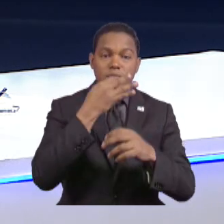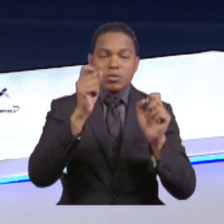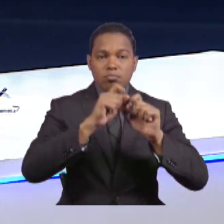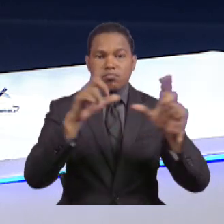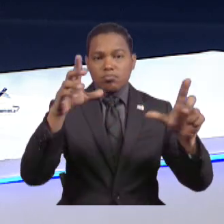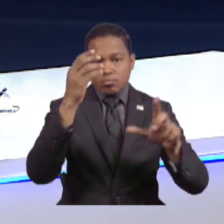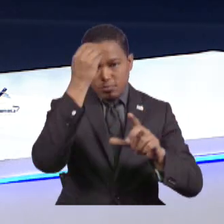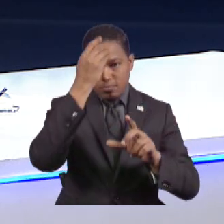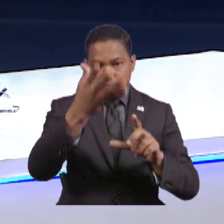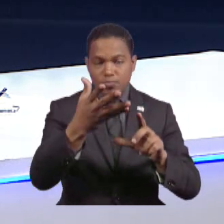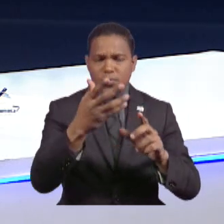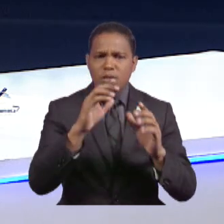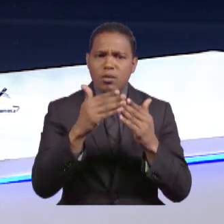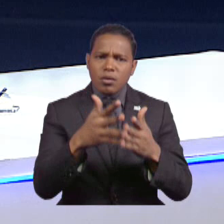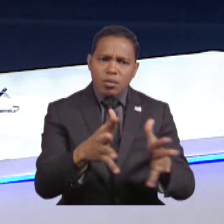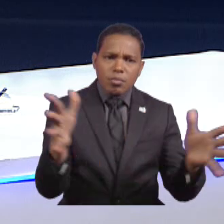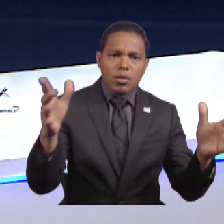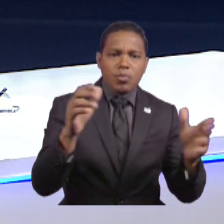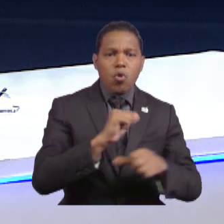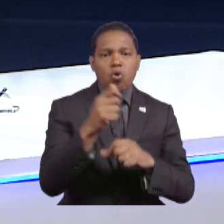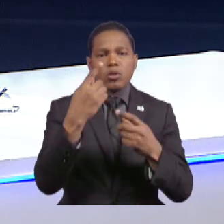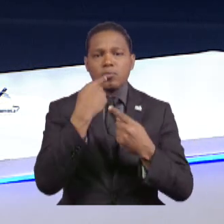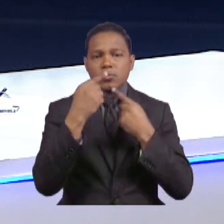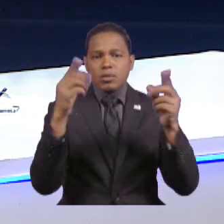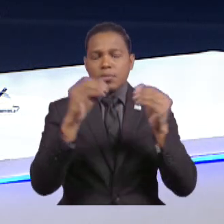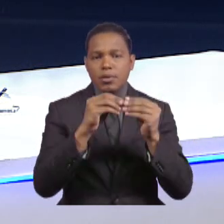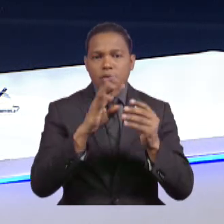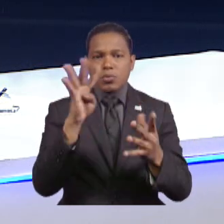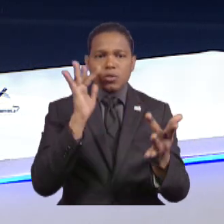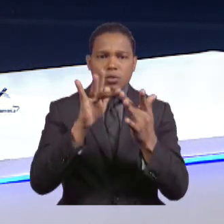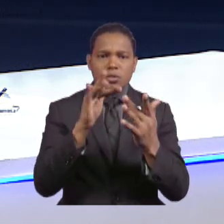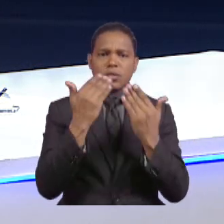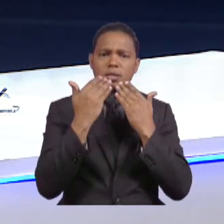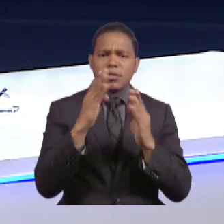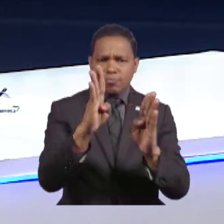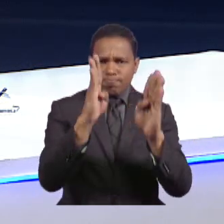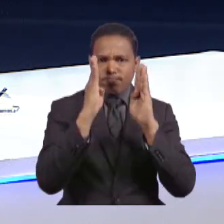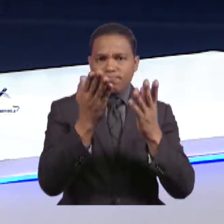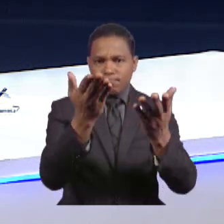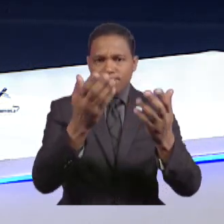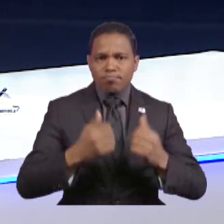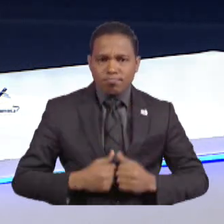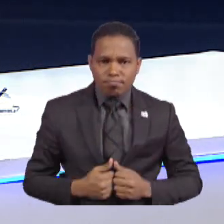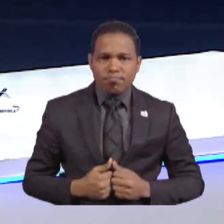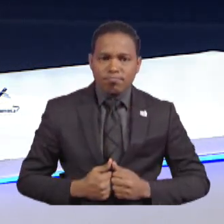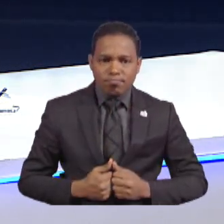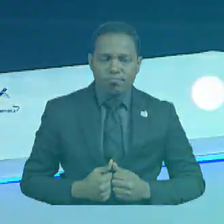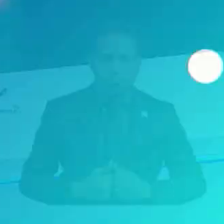informativas. Ampliamos esta y otras noticias. El 4 Conecta, gracias por acompañarnos.